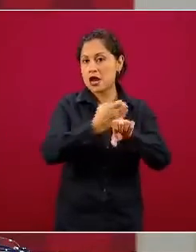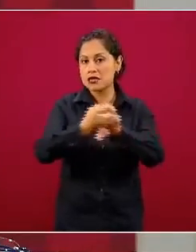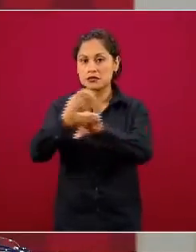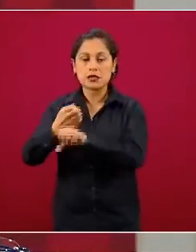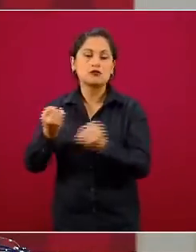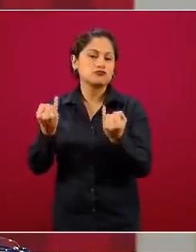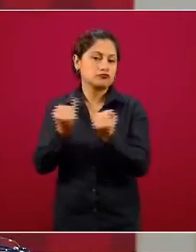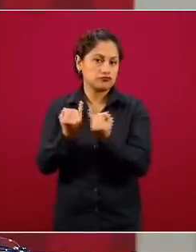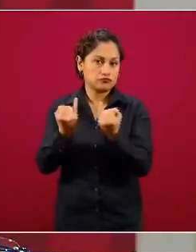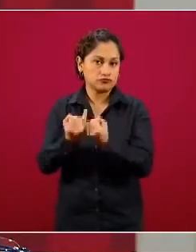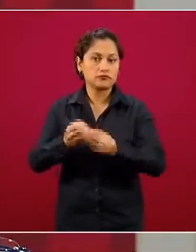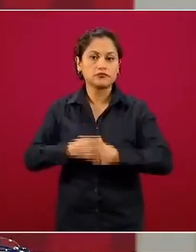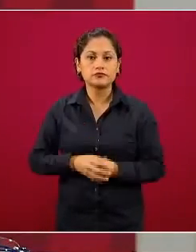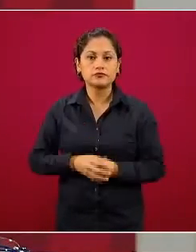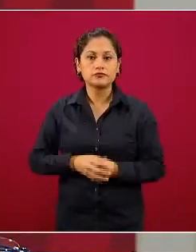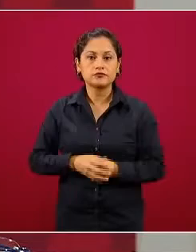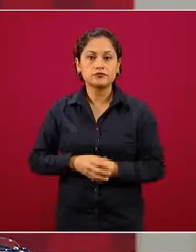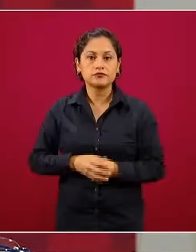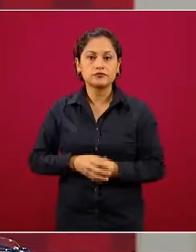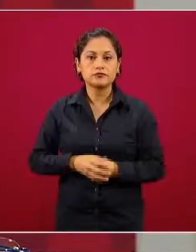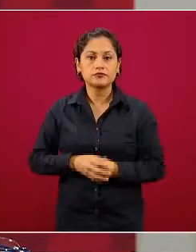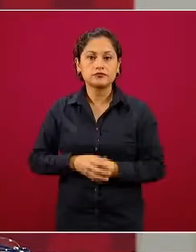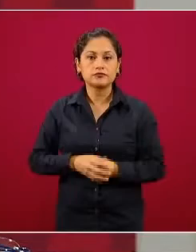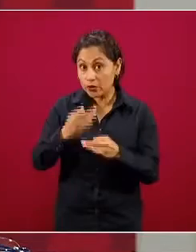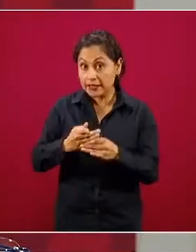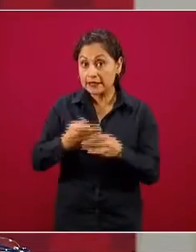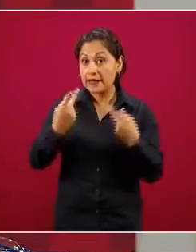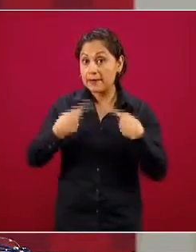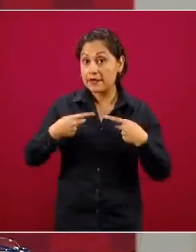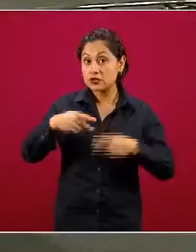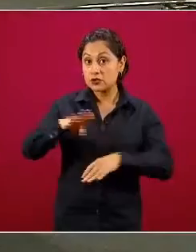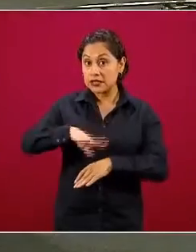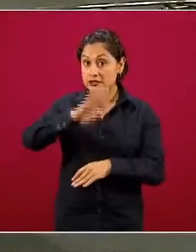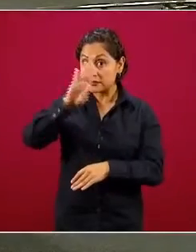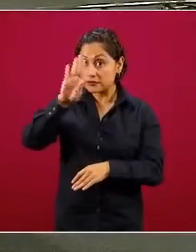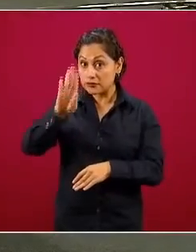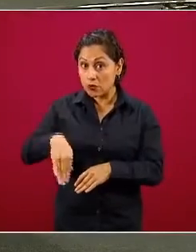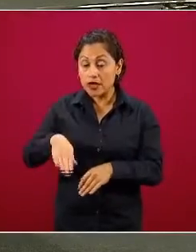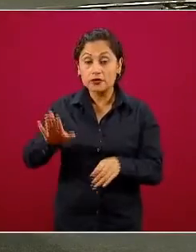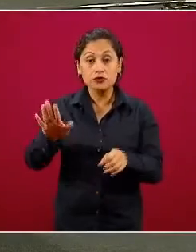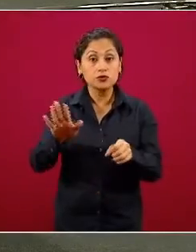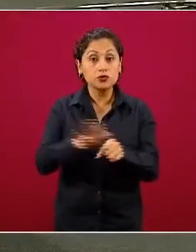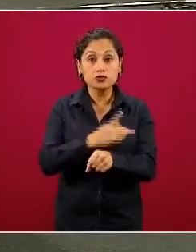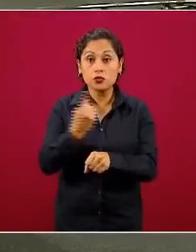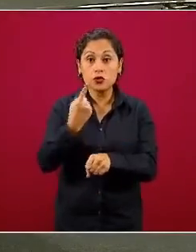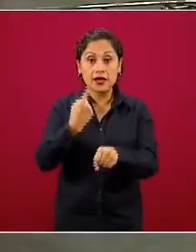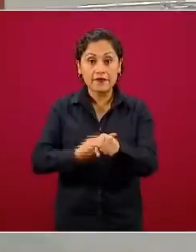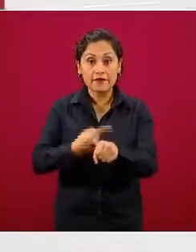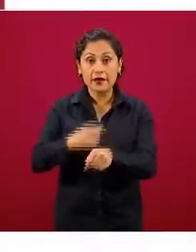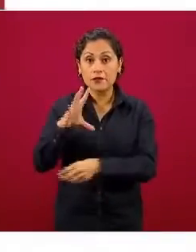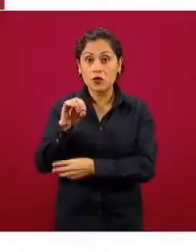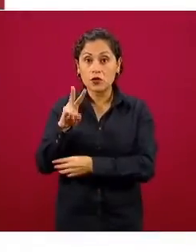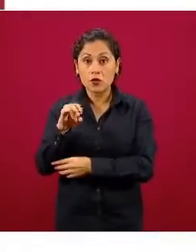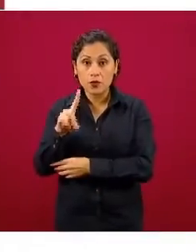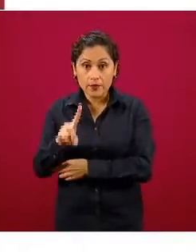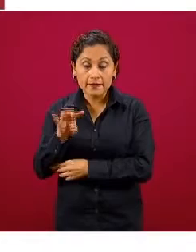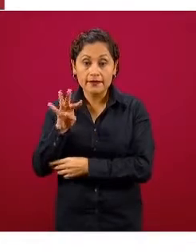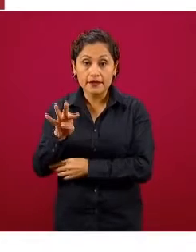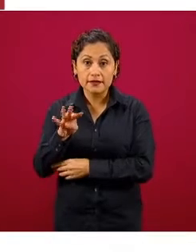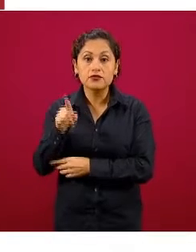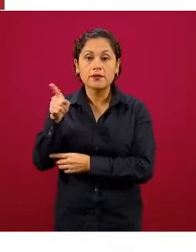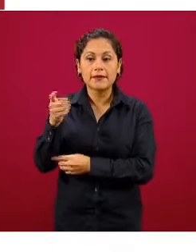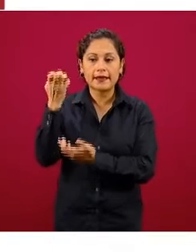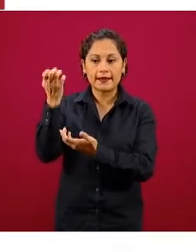ahora confirmados por COVID en la ciudad hay este número. Hay más defunciones, pero estas tienen que ser determinadas